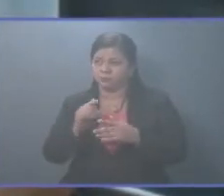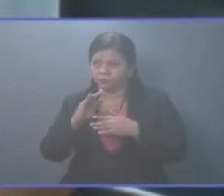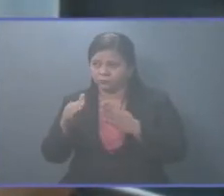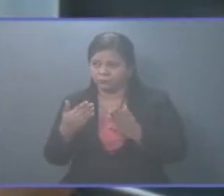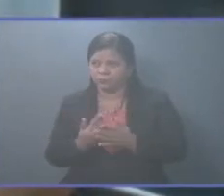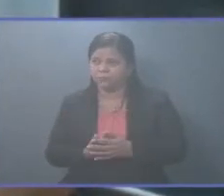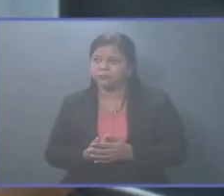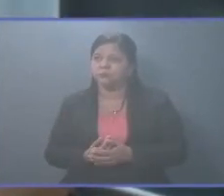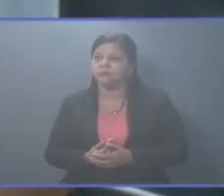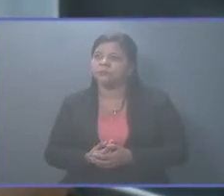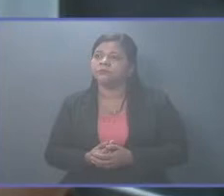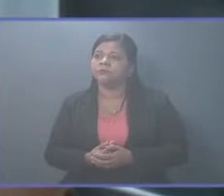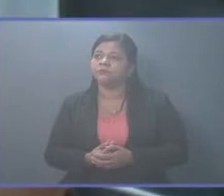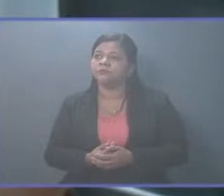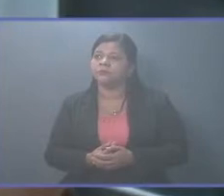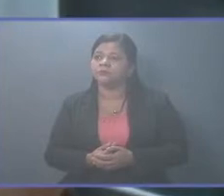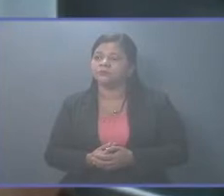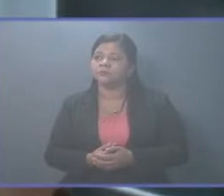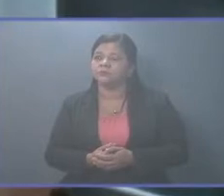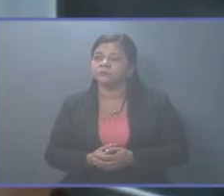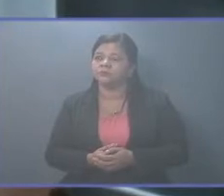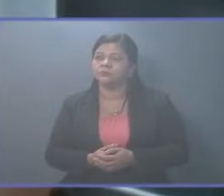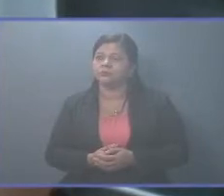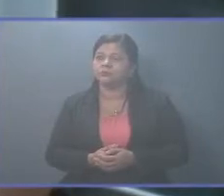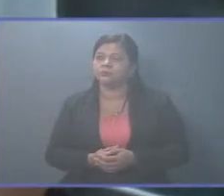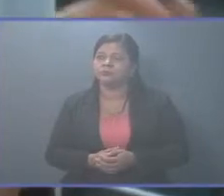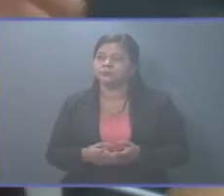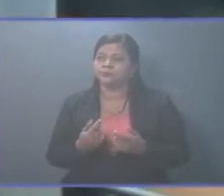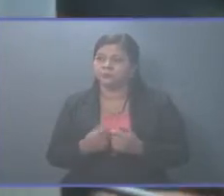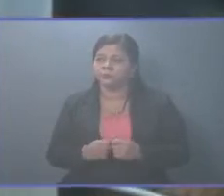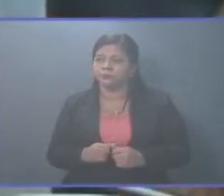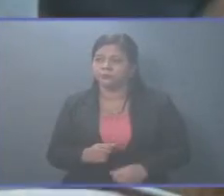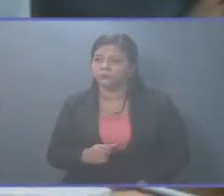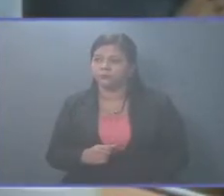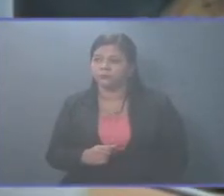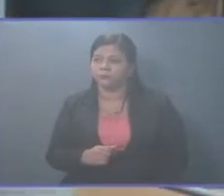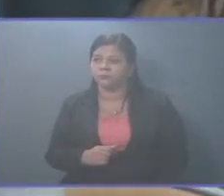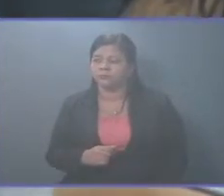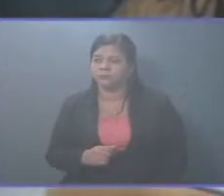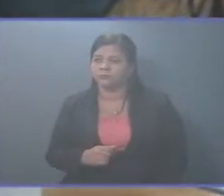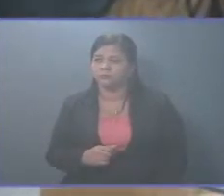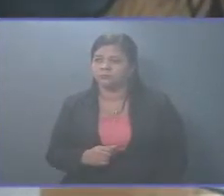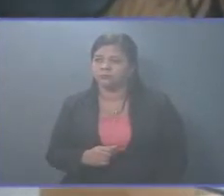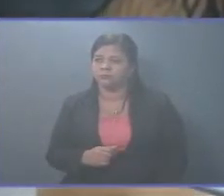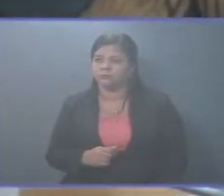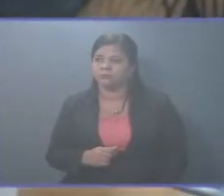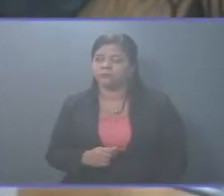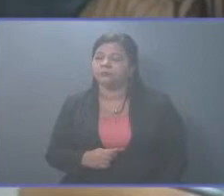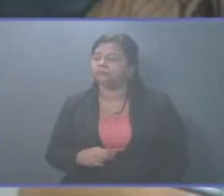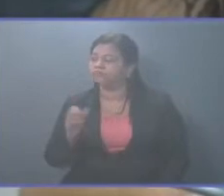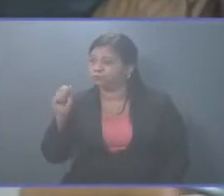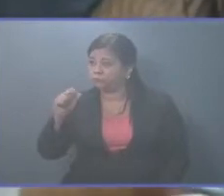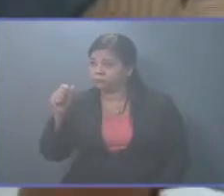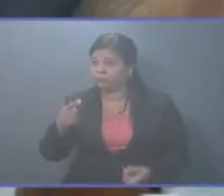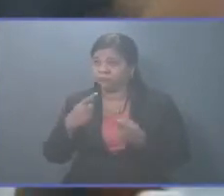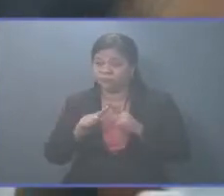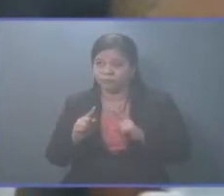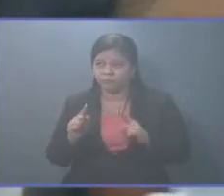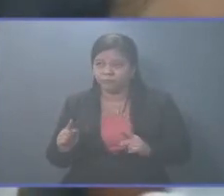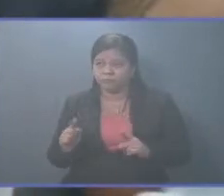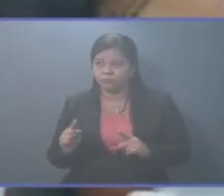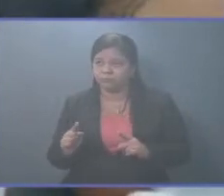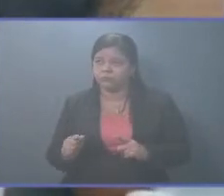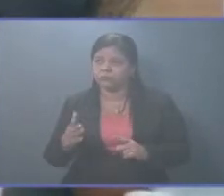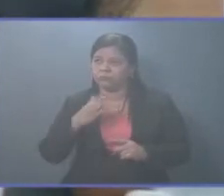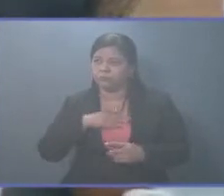¿Verdad? Ya está en experimentación. Sí, pero no ha dado, o sea, mi pregunta es si